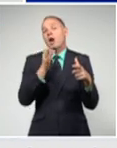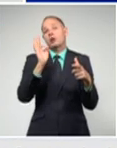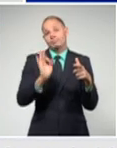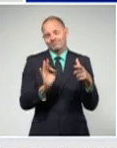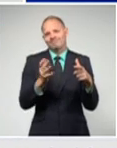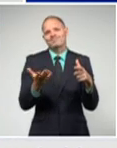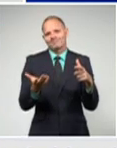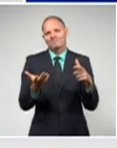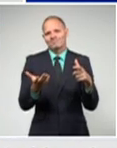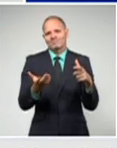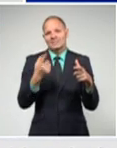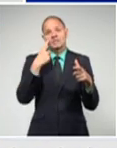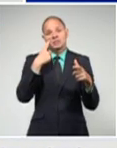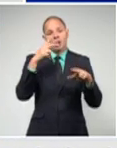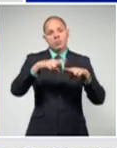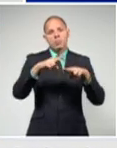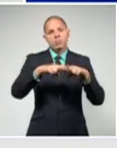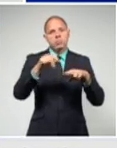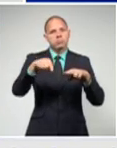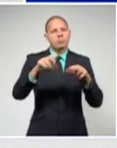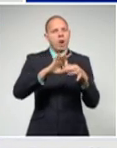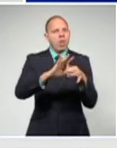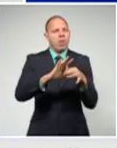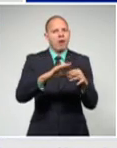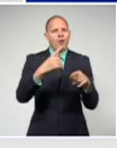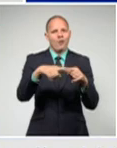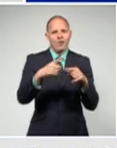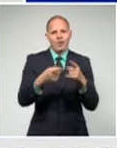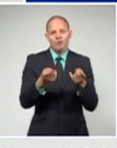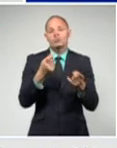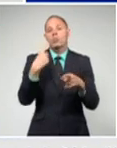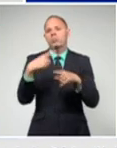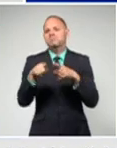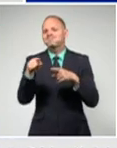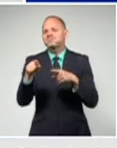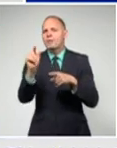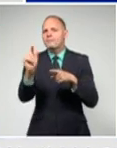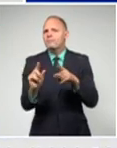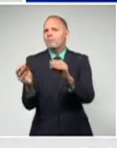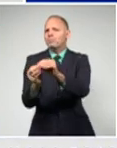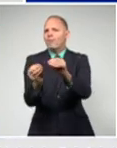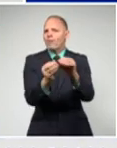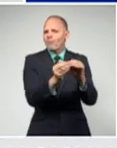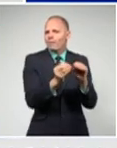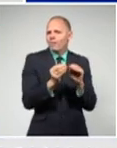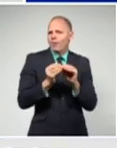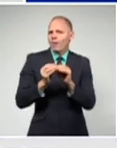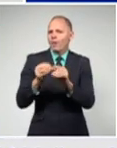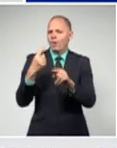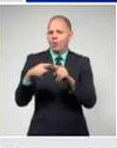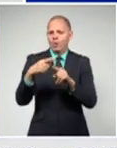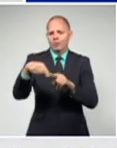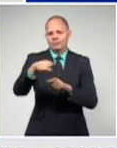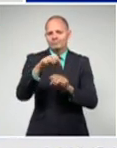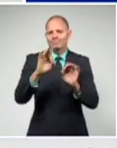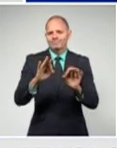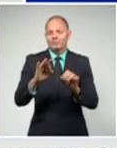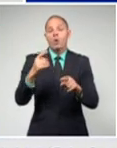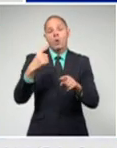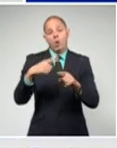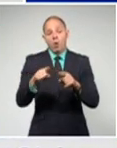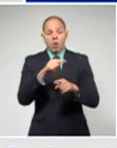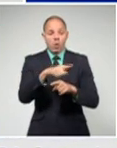complejidad epidemiológica, con el número de contactos y con la tenencia de aeropuertos por donde